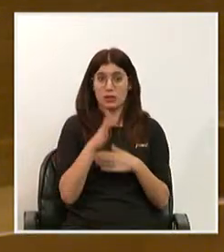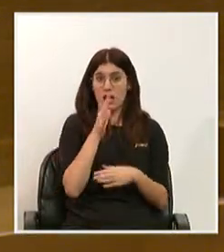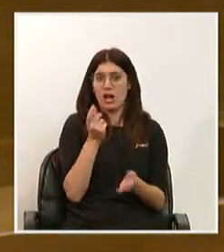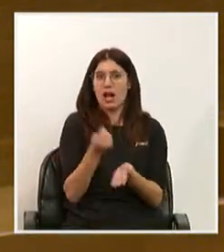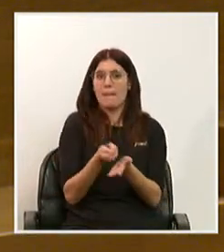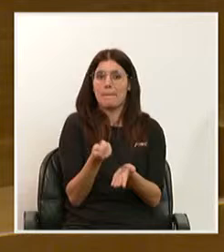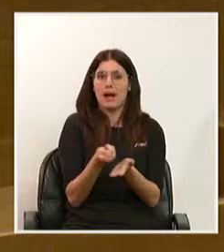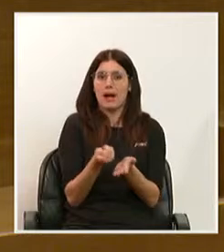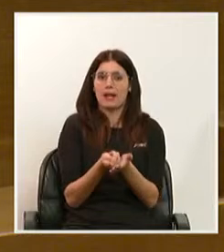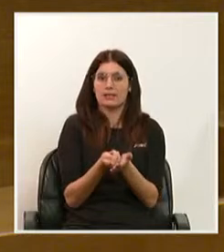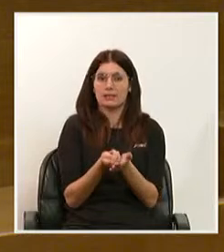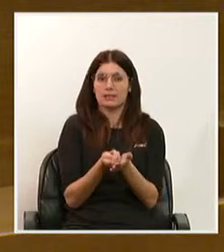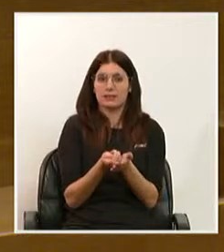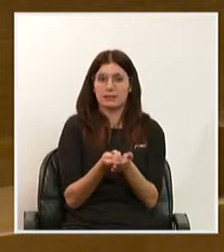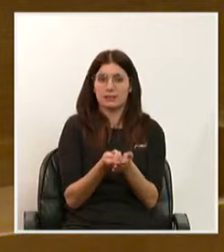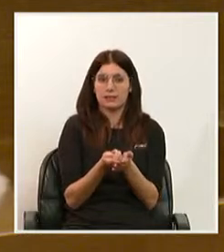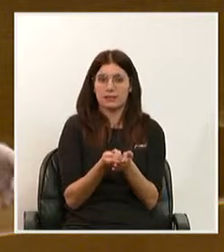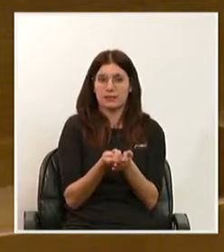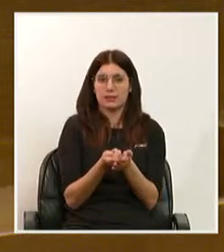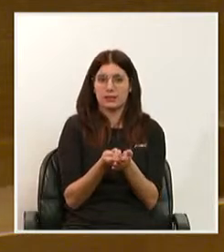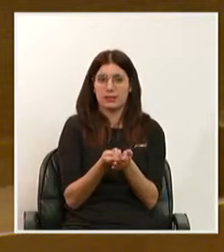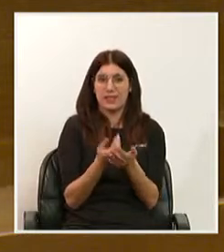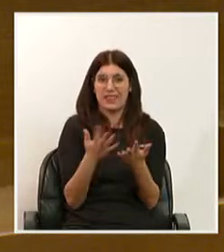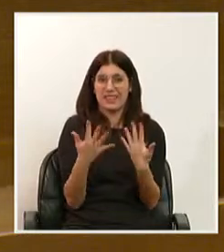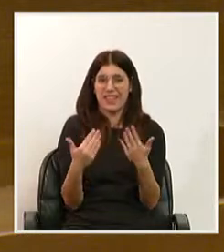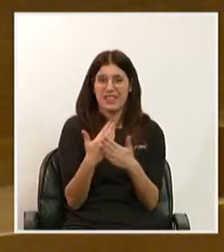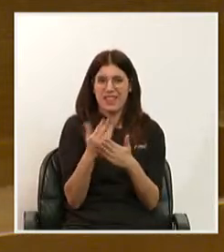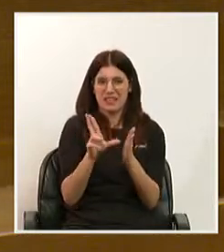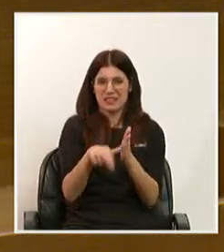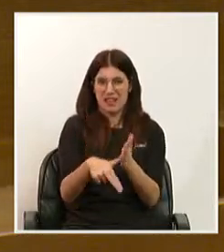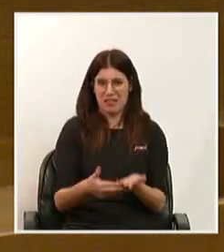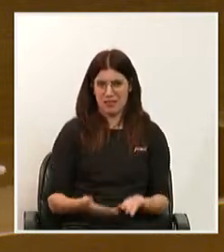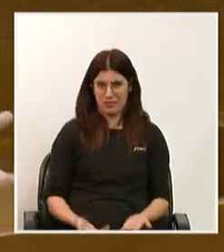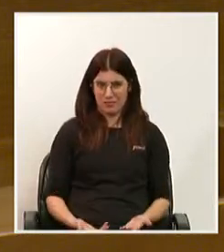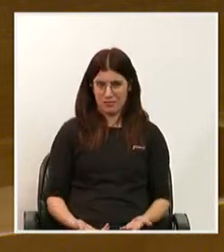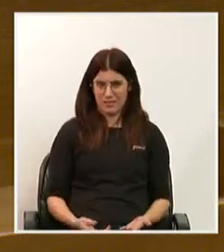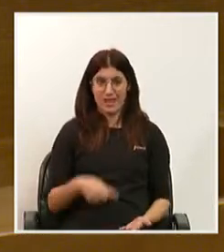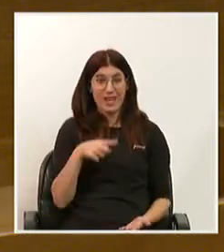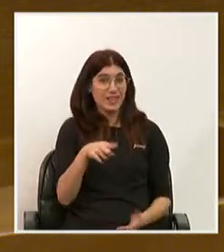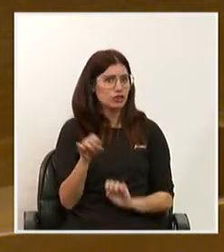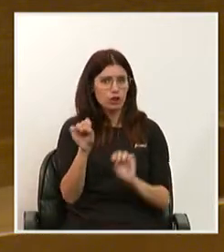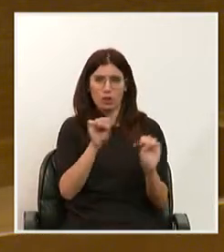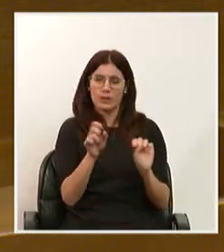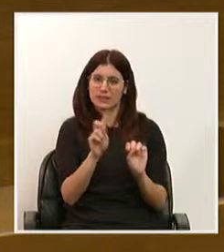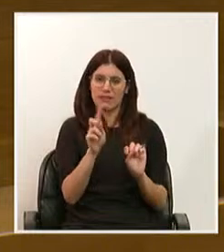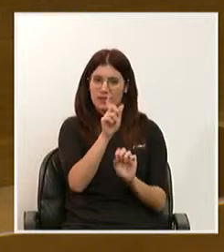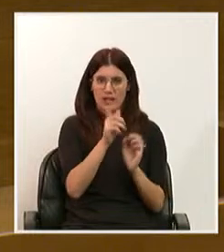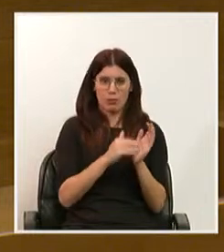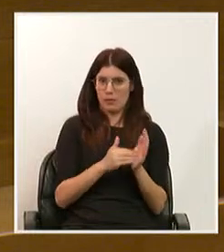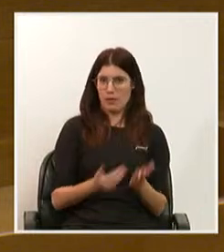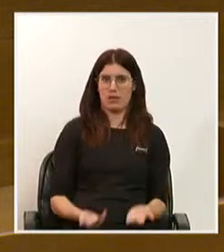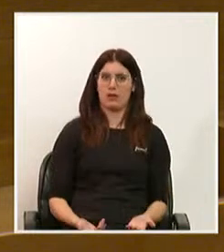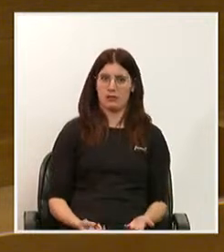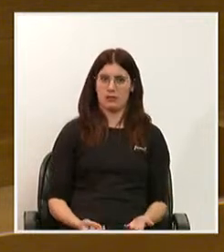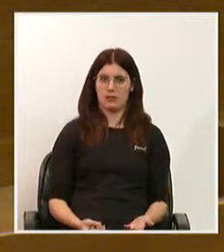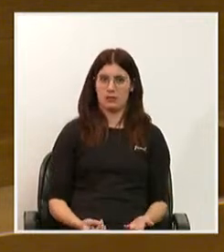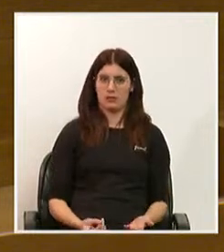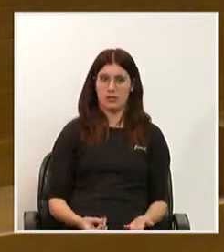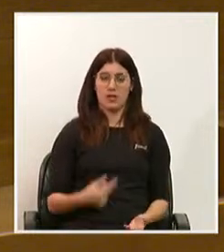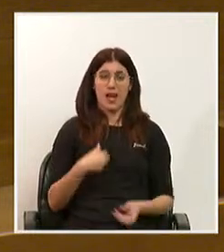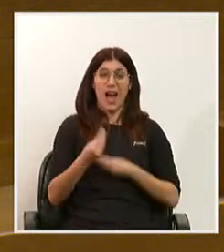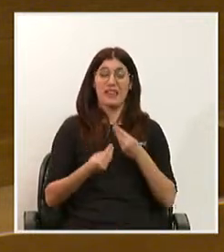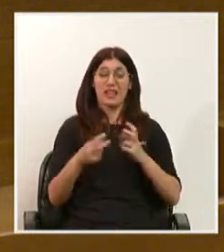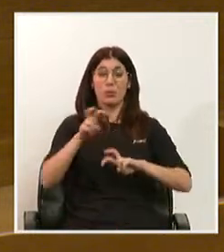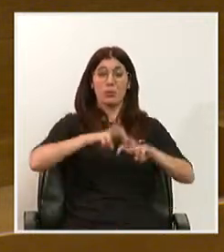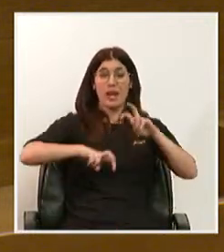pasar mes de retr defensar la comun valenciana una reforma